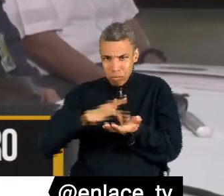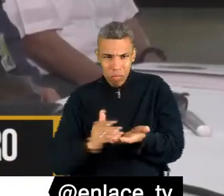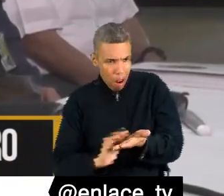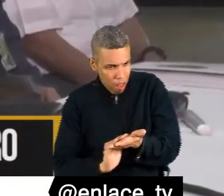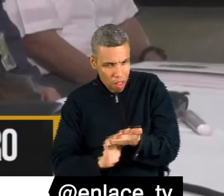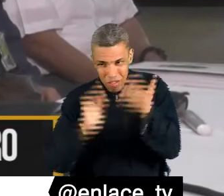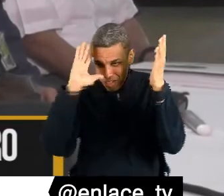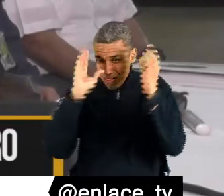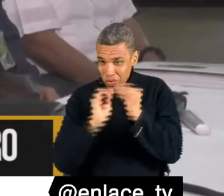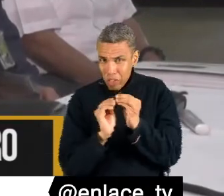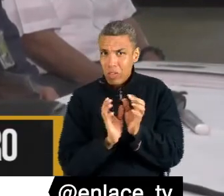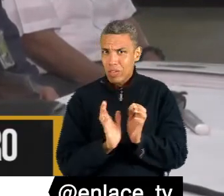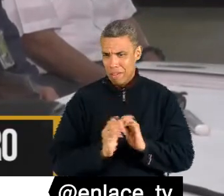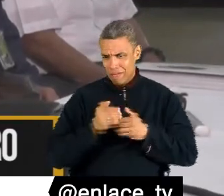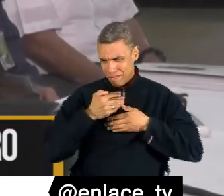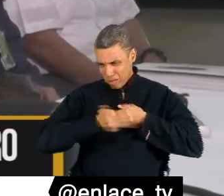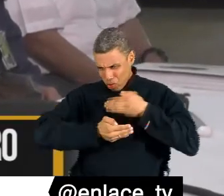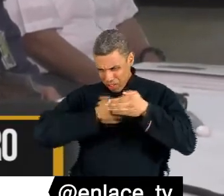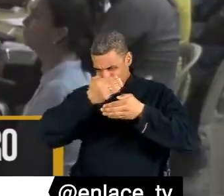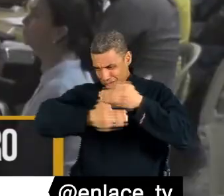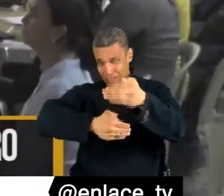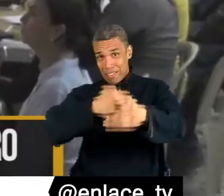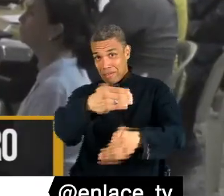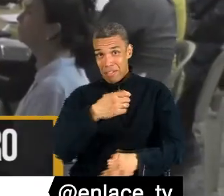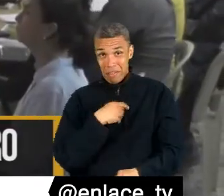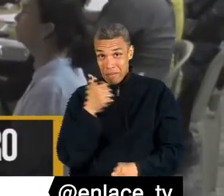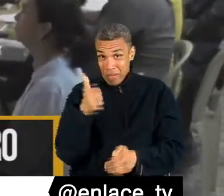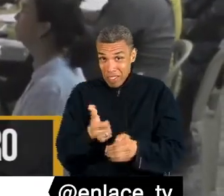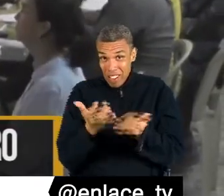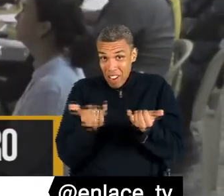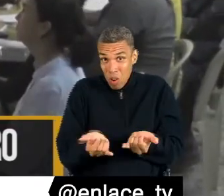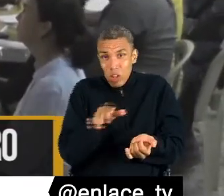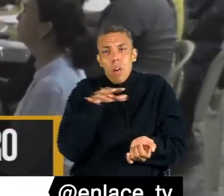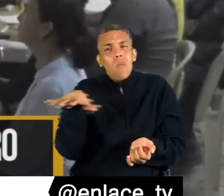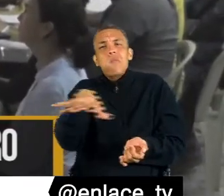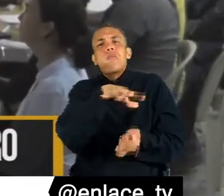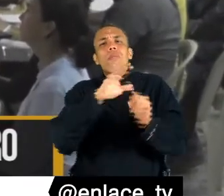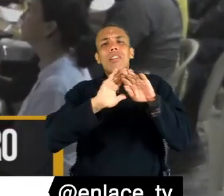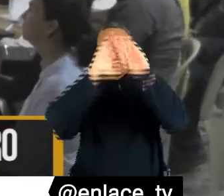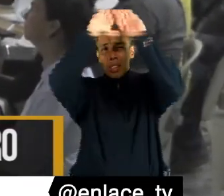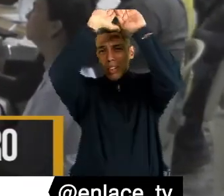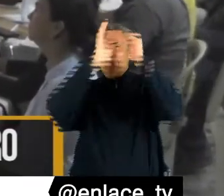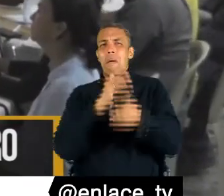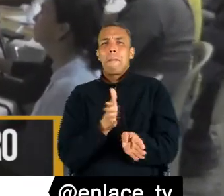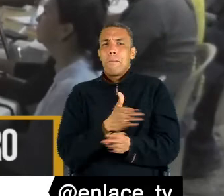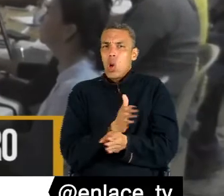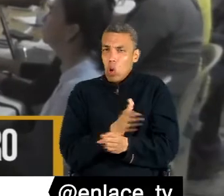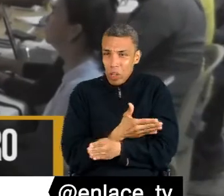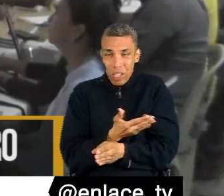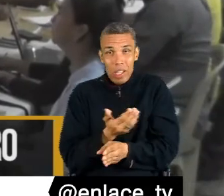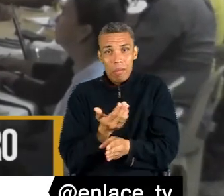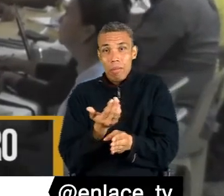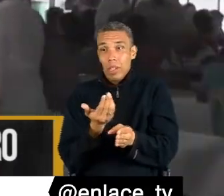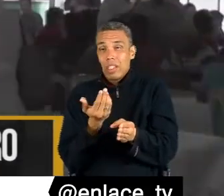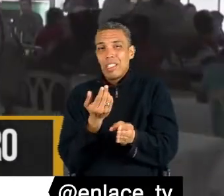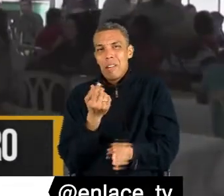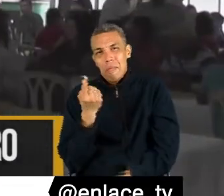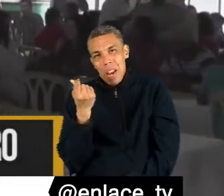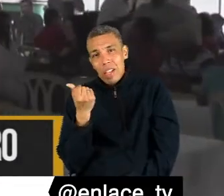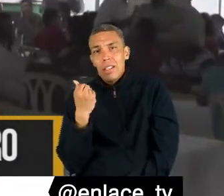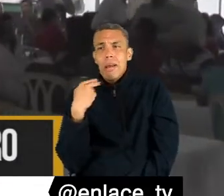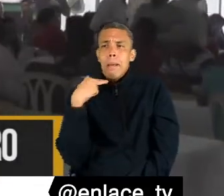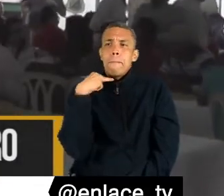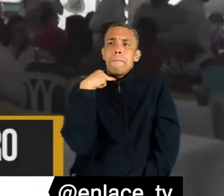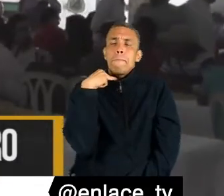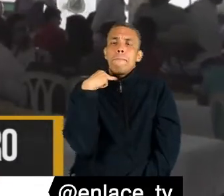este proceso que permitirán la salida a las situaciones económicas y laborales que afectan a la población de esta zona rural. Esta es nuestra